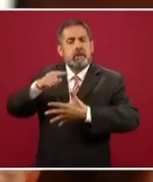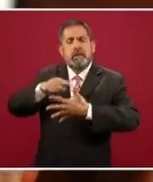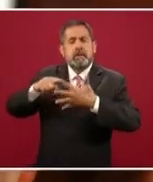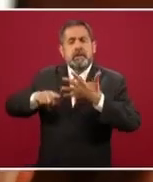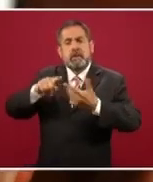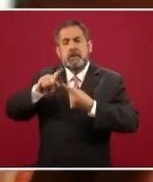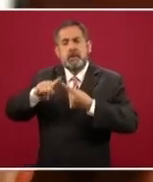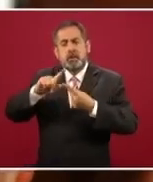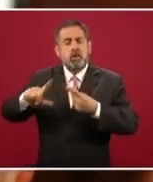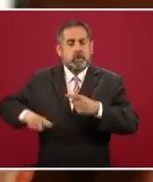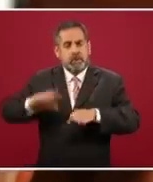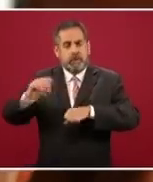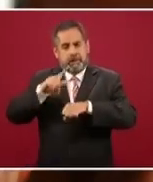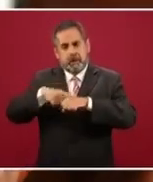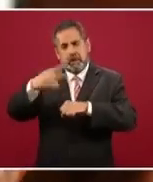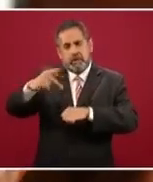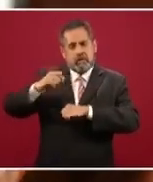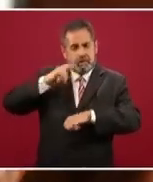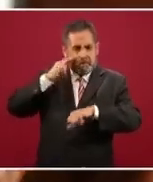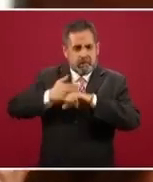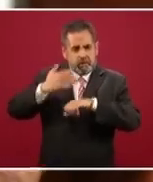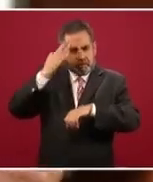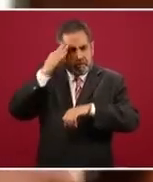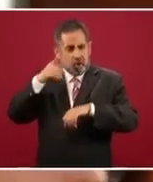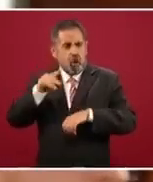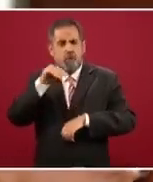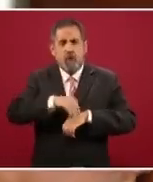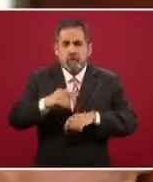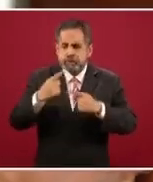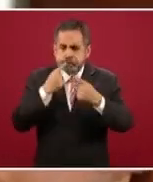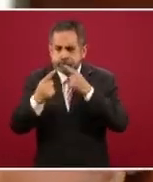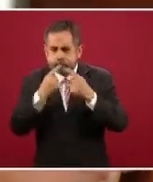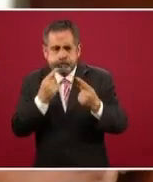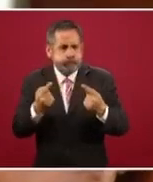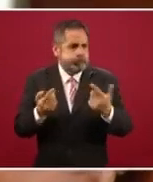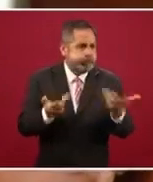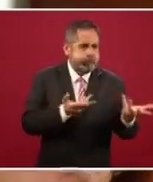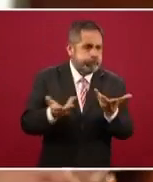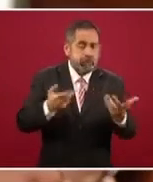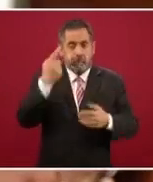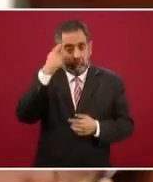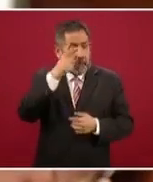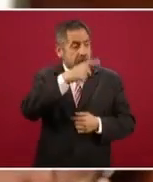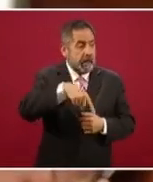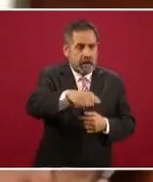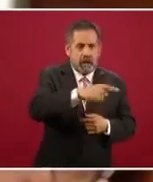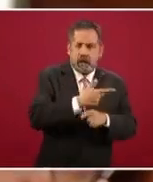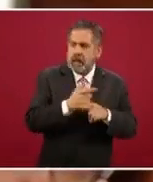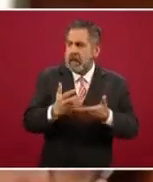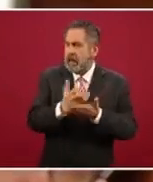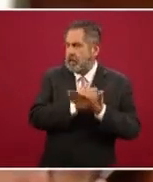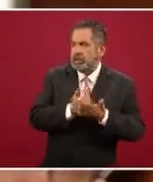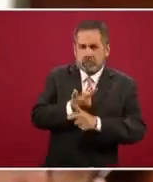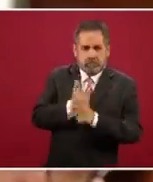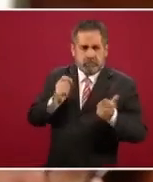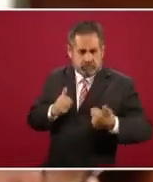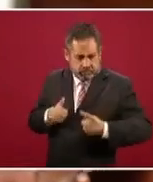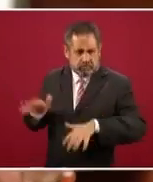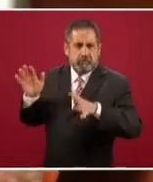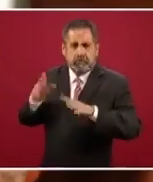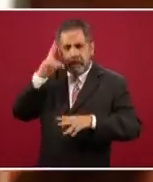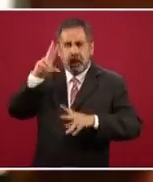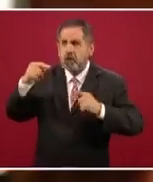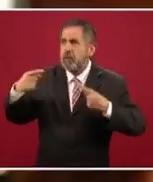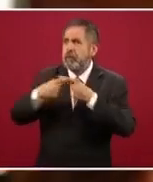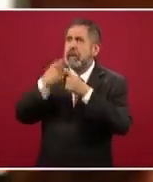que el gobierno federal que usted encabeza instale una mesa de negociación para que los productores liberen el grano y evitemos que México se meta en un